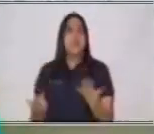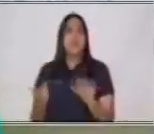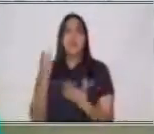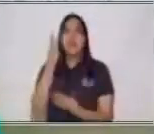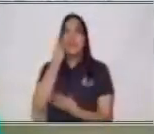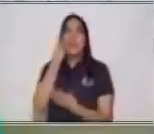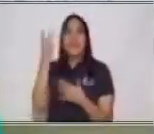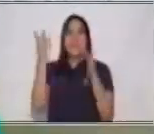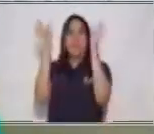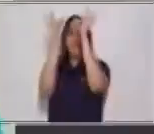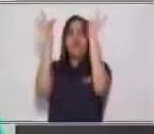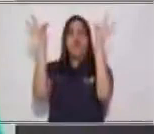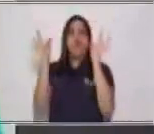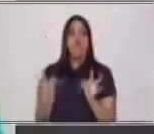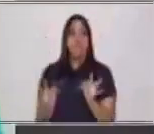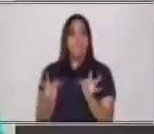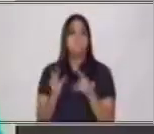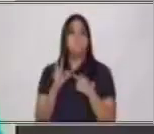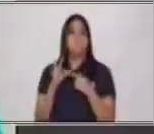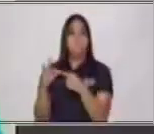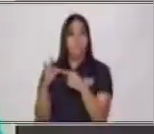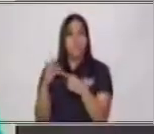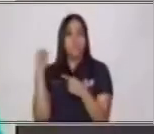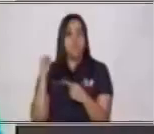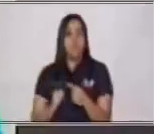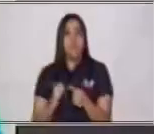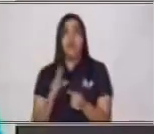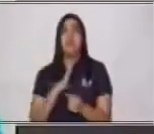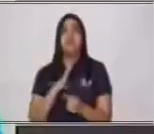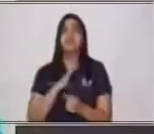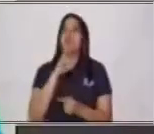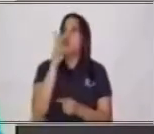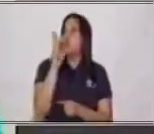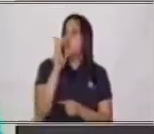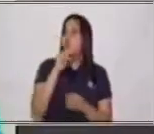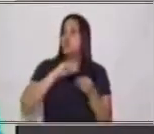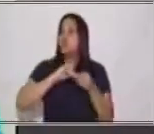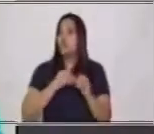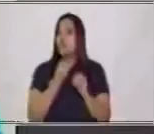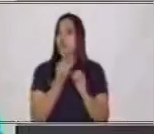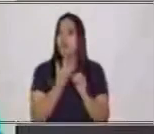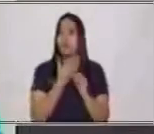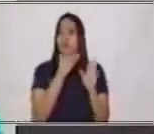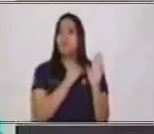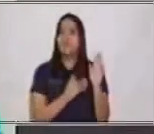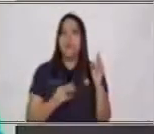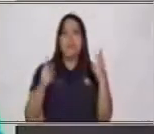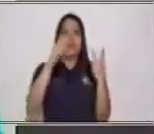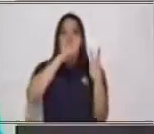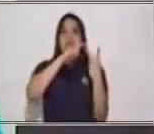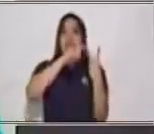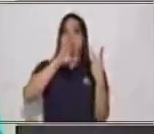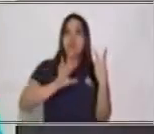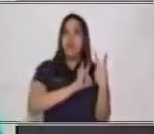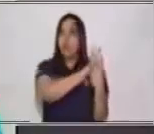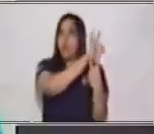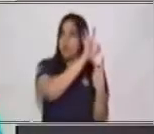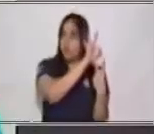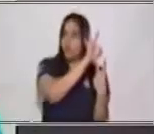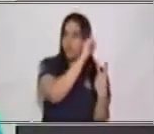esta. Vamos a tener dos valores que están elevados al cubo, que tienen raíz cúbica